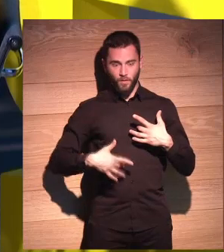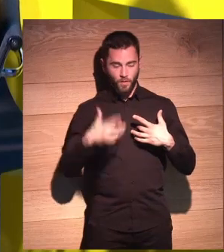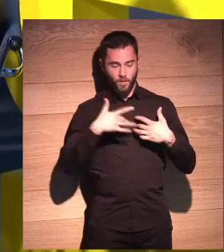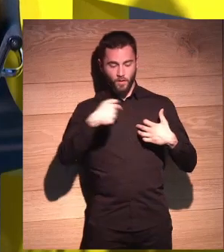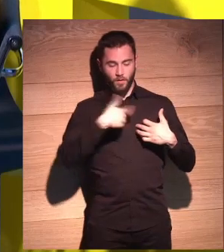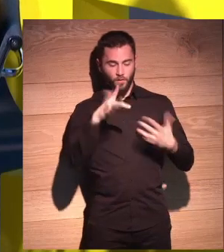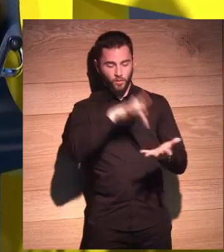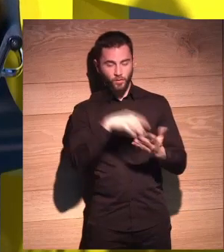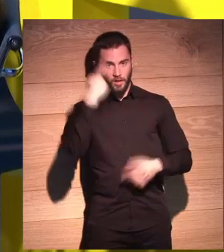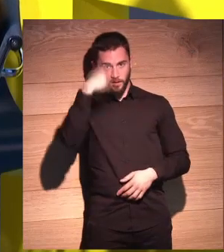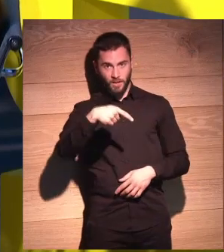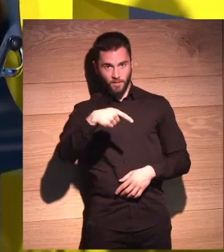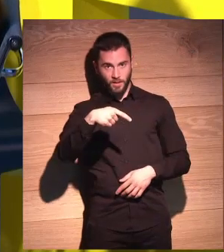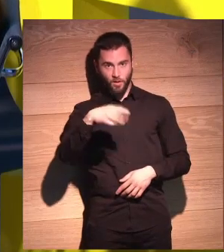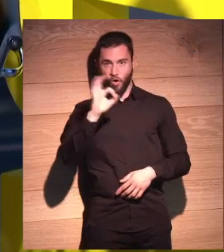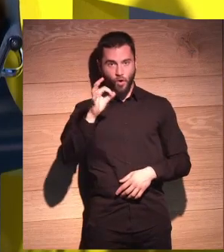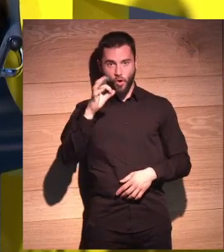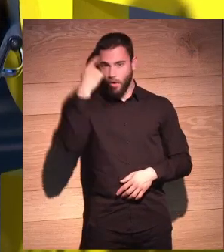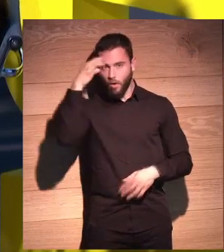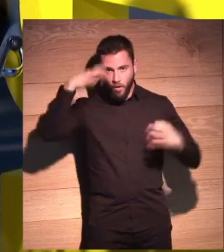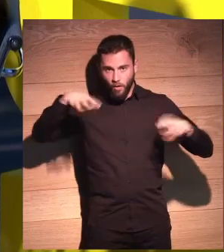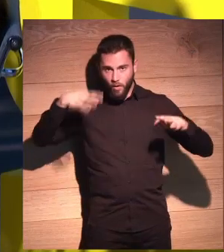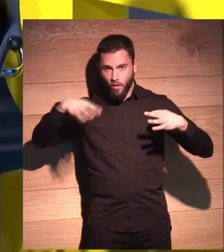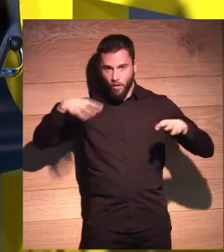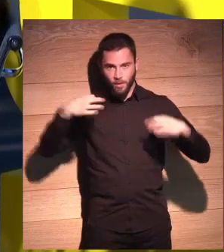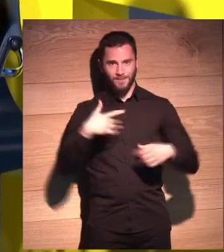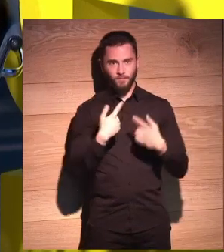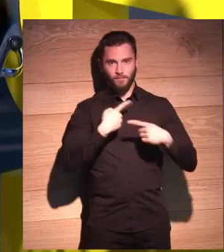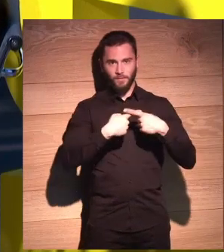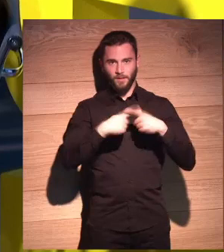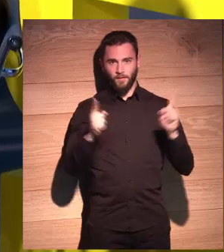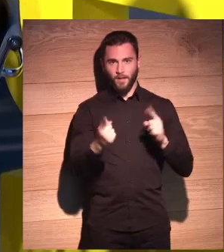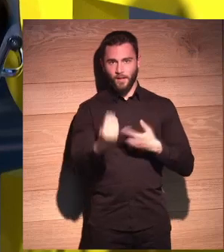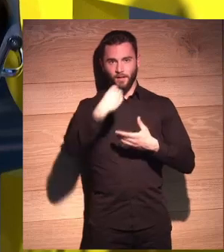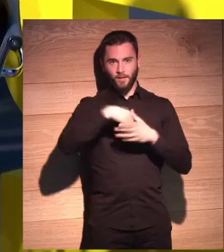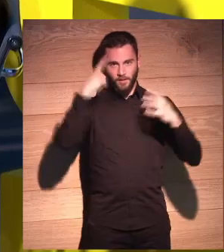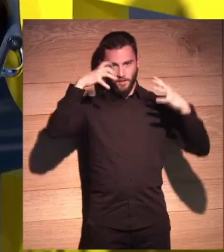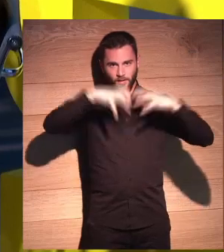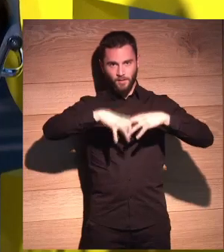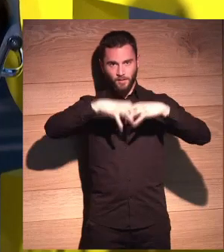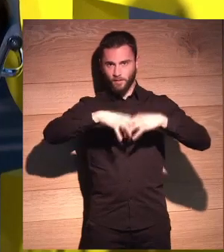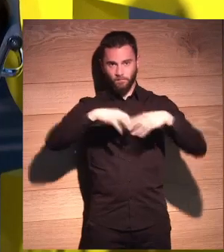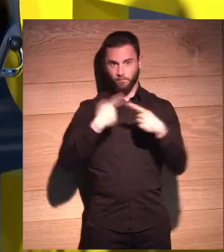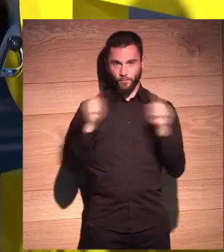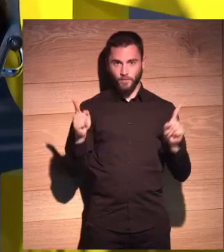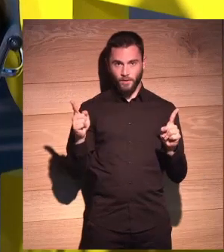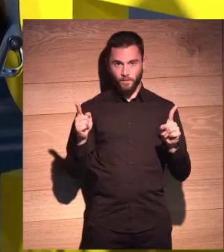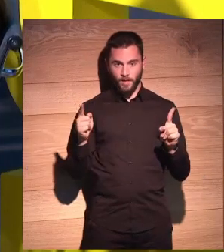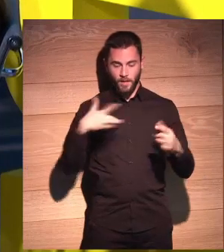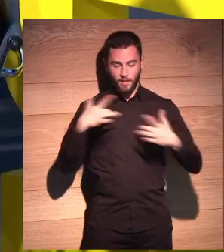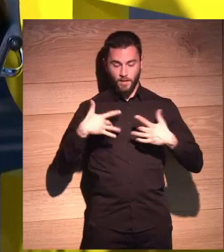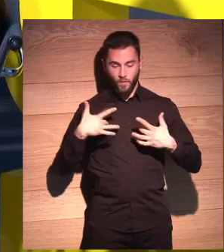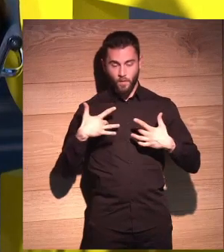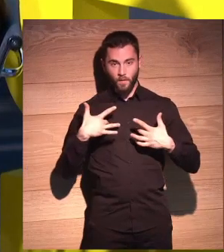ocurre o no. Es una diferencia no solo en el estímulo, sino en el estado interior de tu cerebro, ¿no? Pues ver qué hace que un